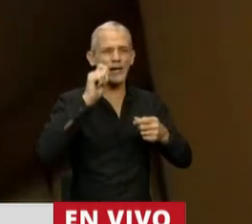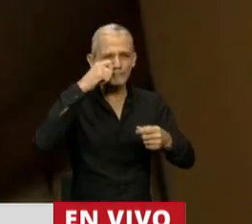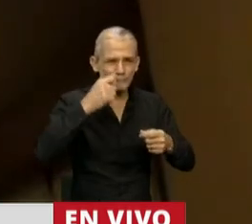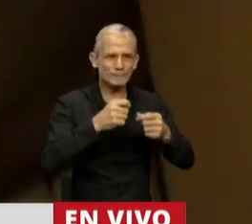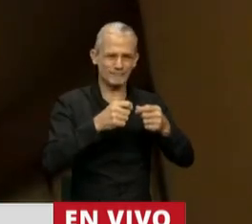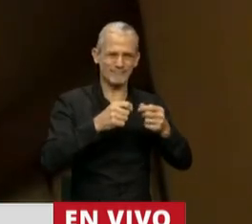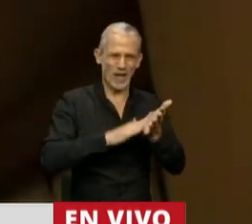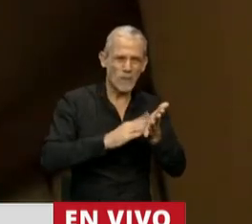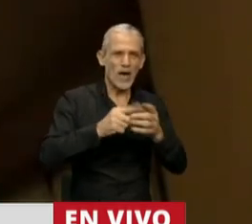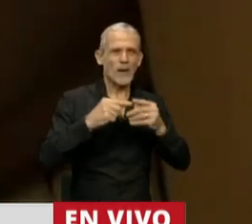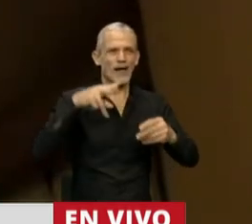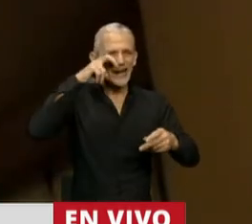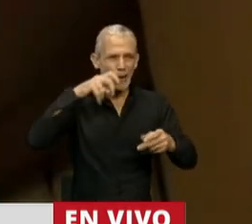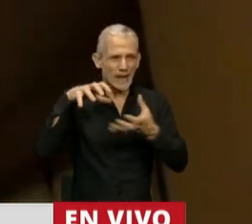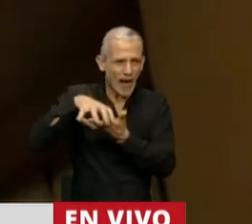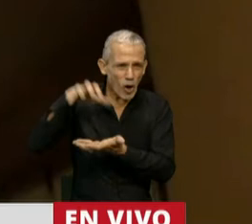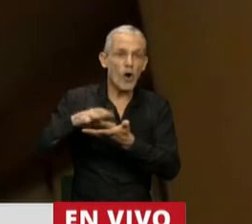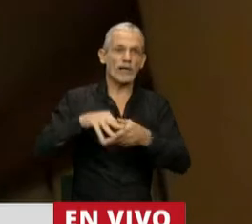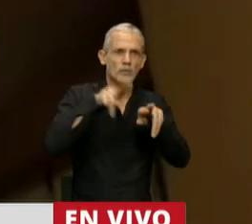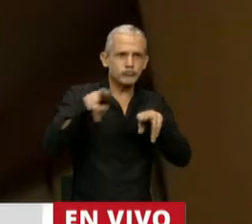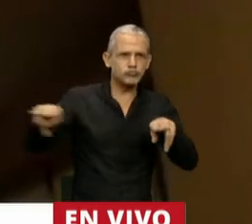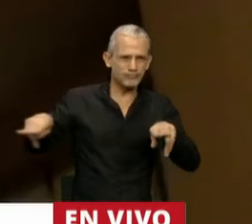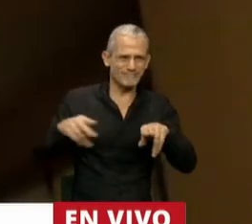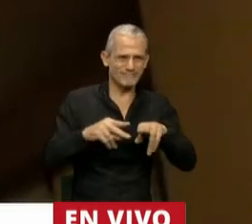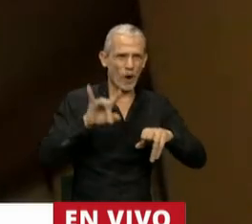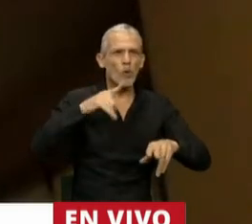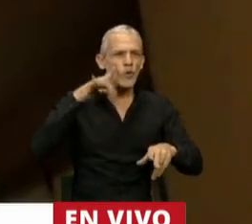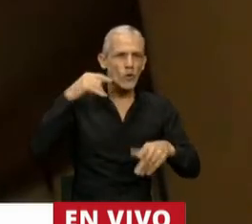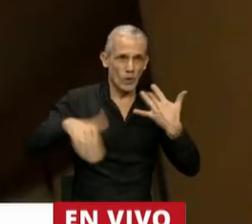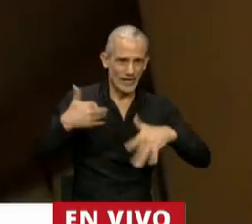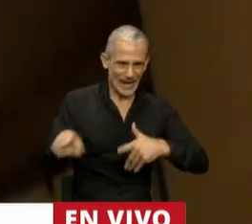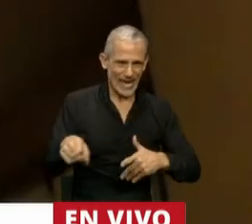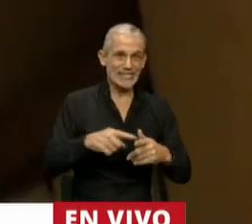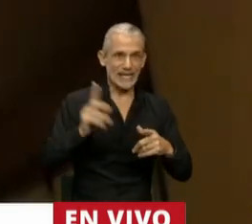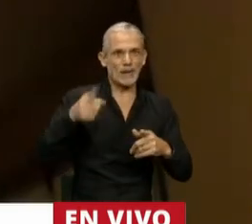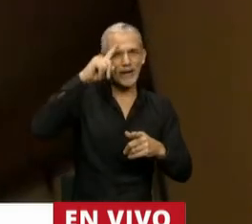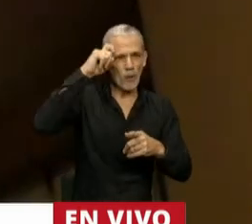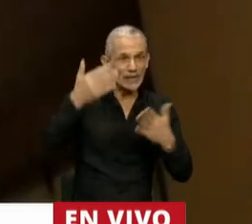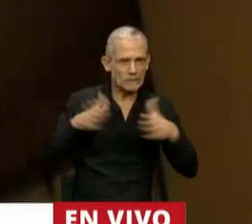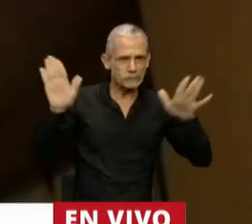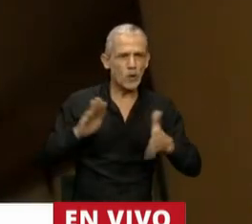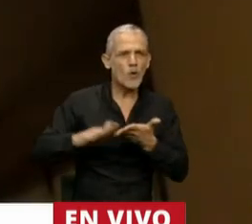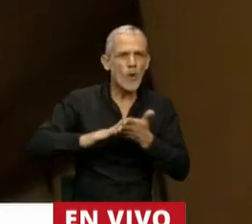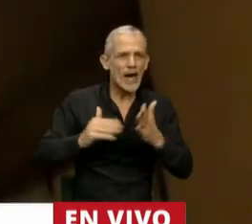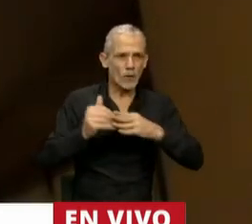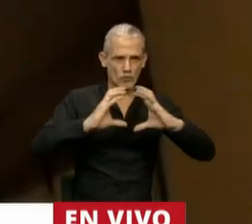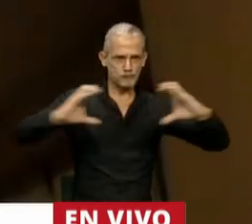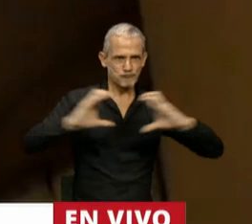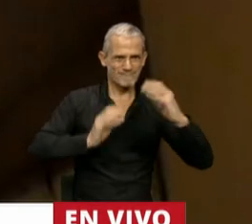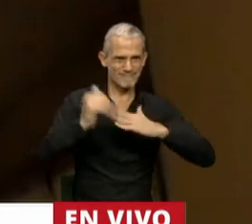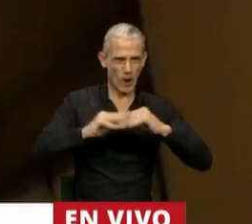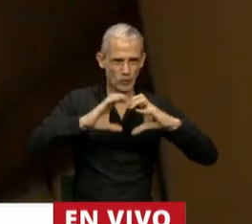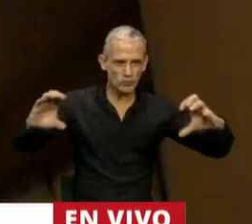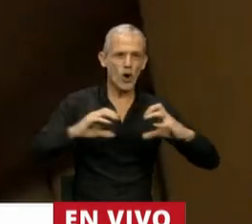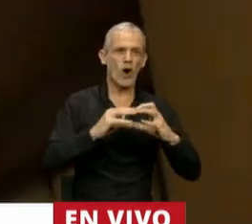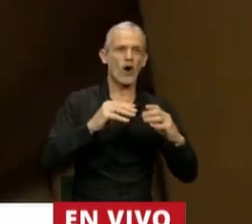respiradores la ampliación de camas en todo el país la apertura de hospitales modulares la apertura